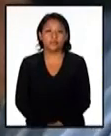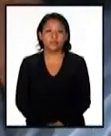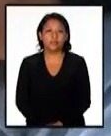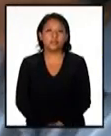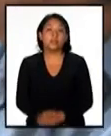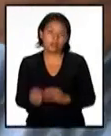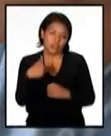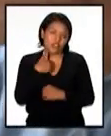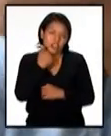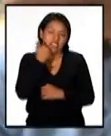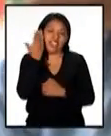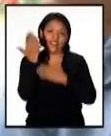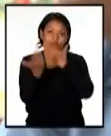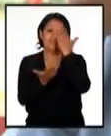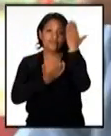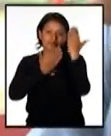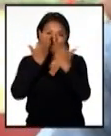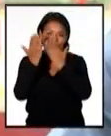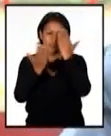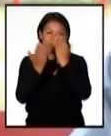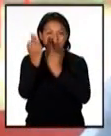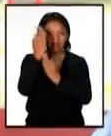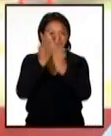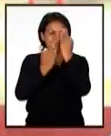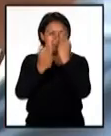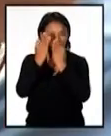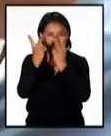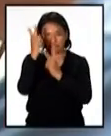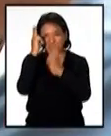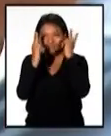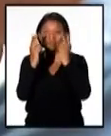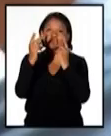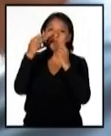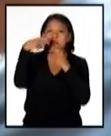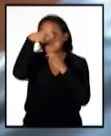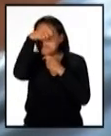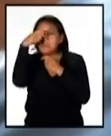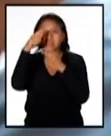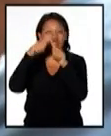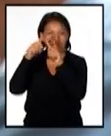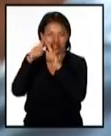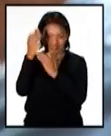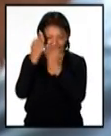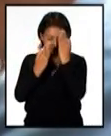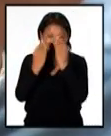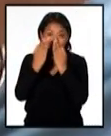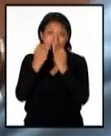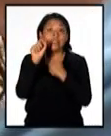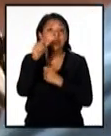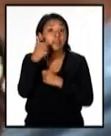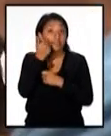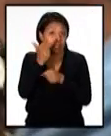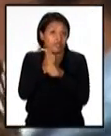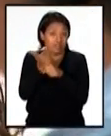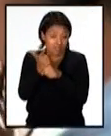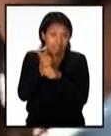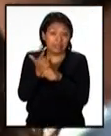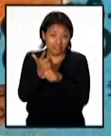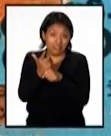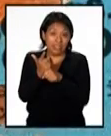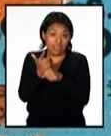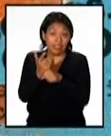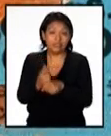Quiero estudiar cosmetología, que es cultura de belleza, maquillar, peinar y eso. Y también tener una licenciatura.